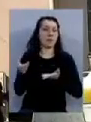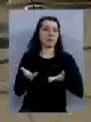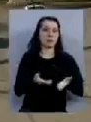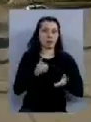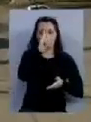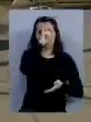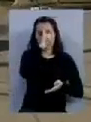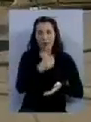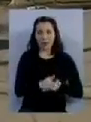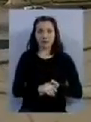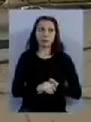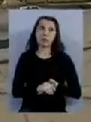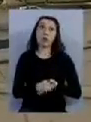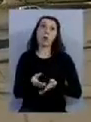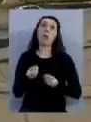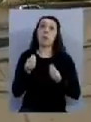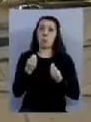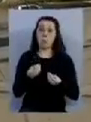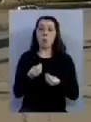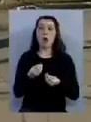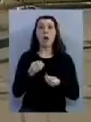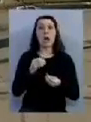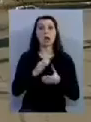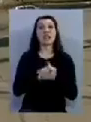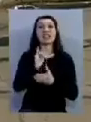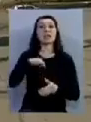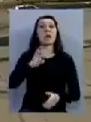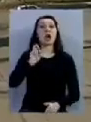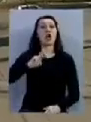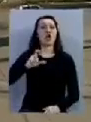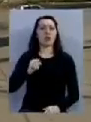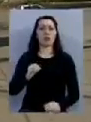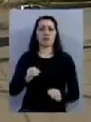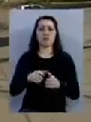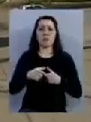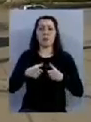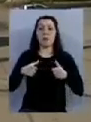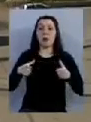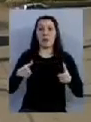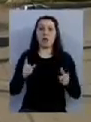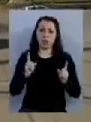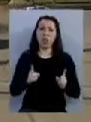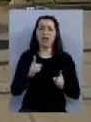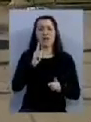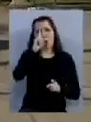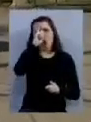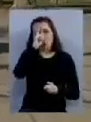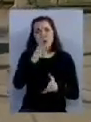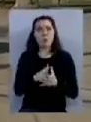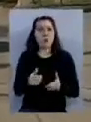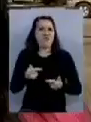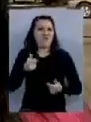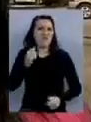hospital. Ah, sería muy bueno porque aparte que Chimbarongo está creciendo, tiene que haber un hospital más bacán, digo